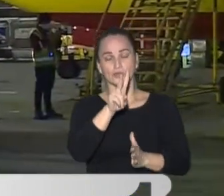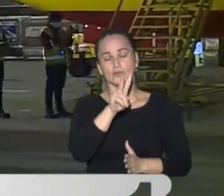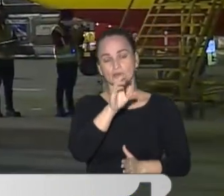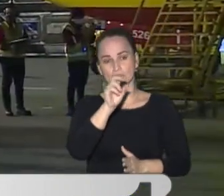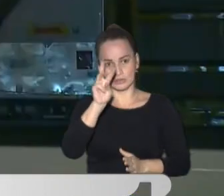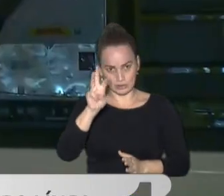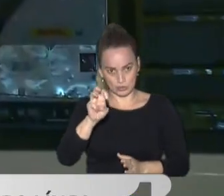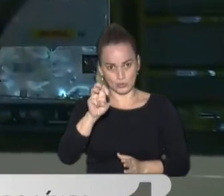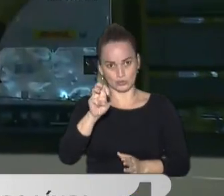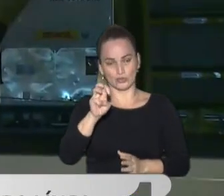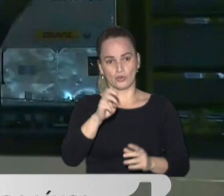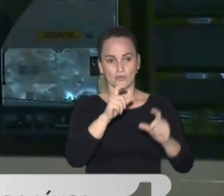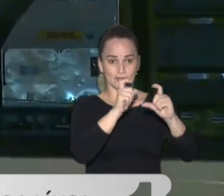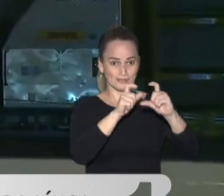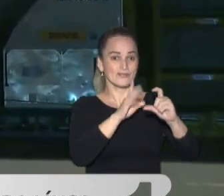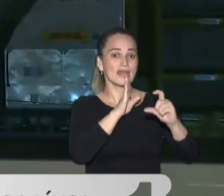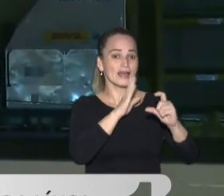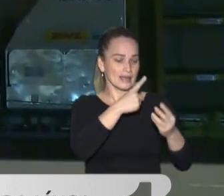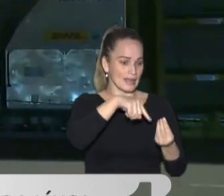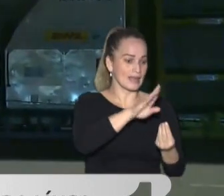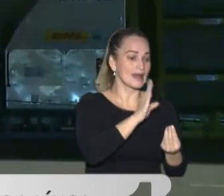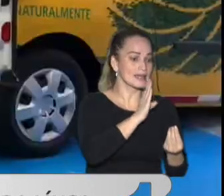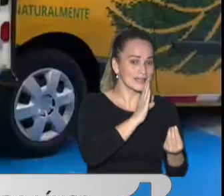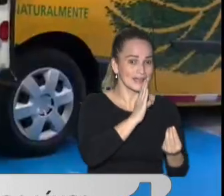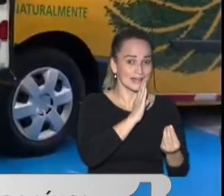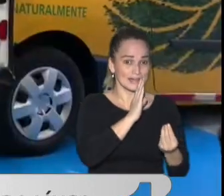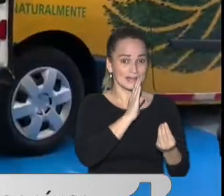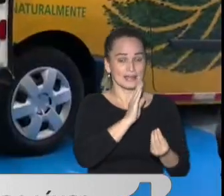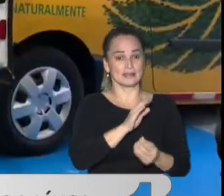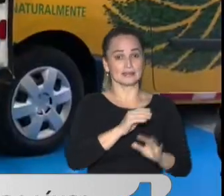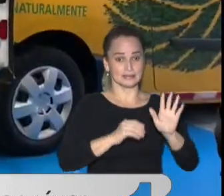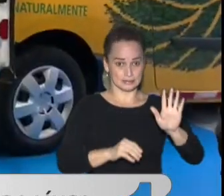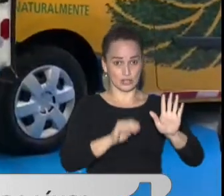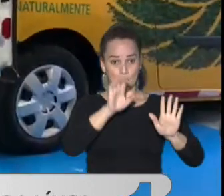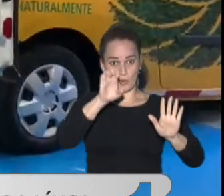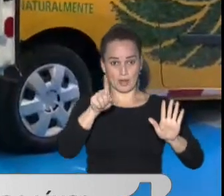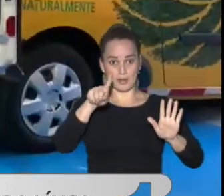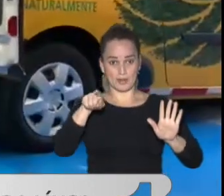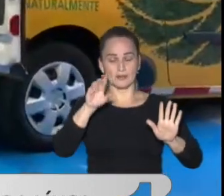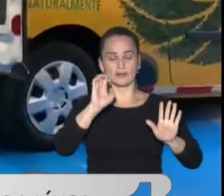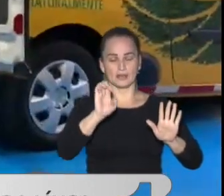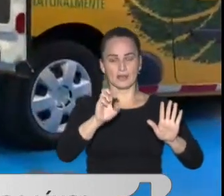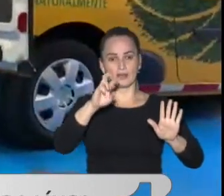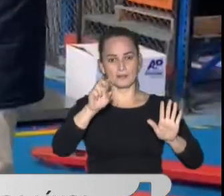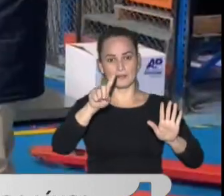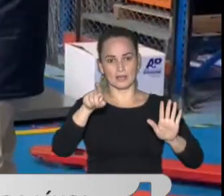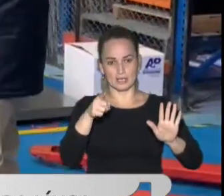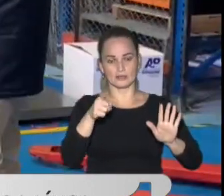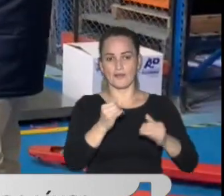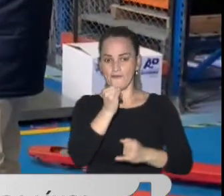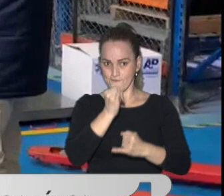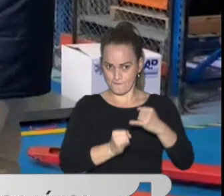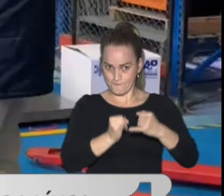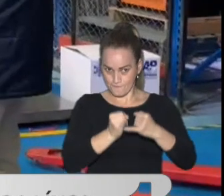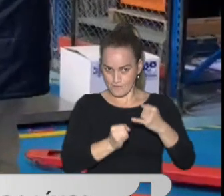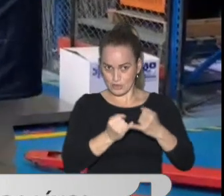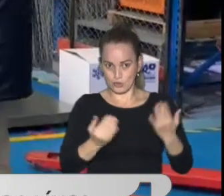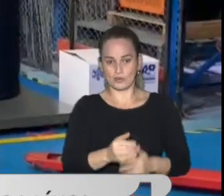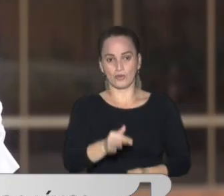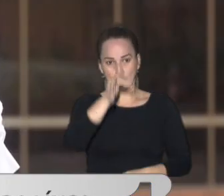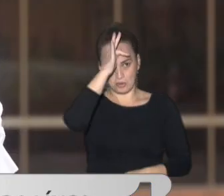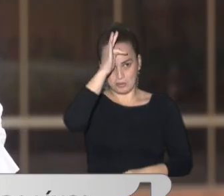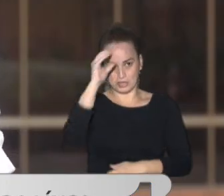al personal de primera línea de atención en cinco nuevas IPS y también terminarán el proceso en la Clínica Colombia y Hospital Central